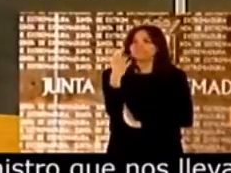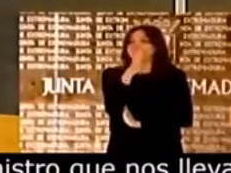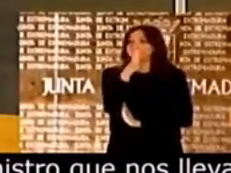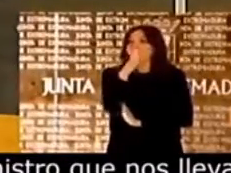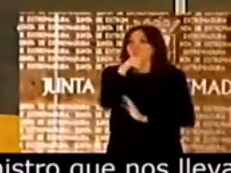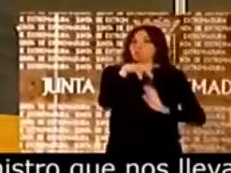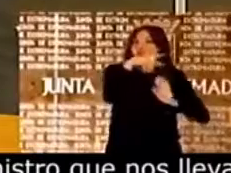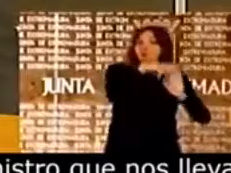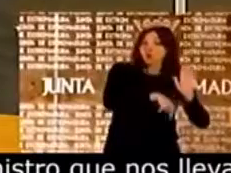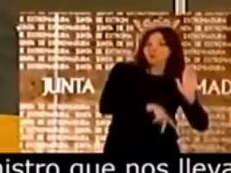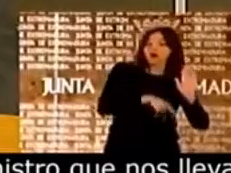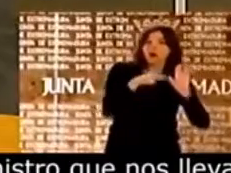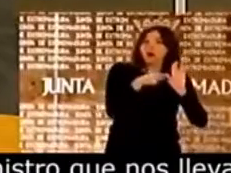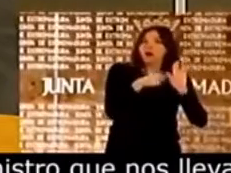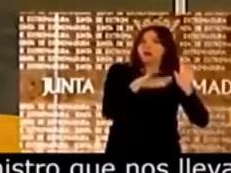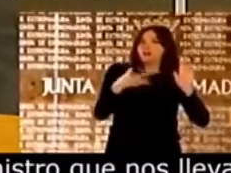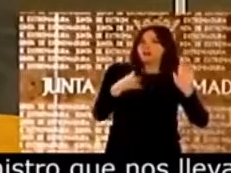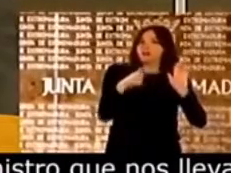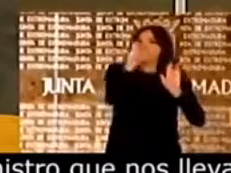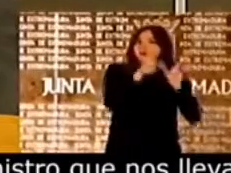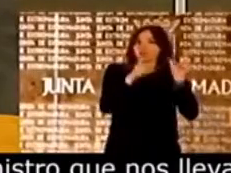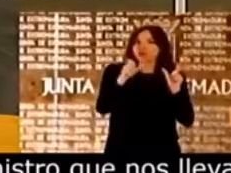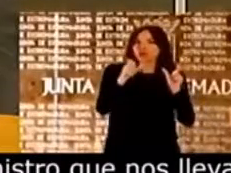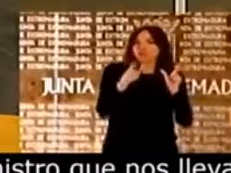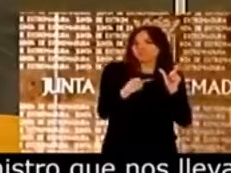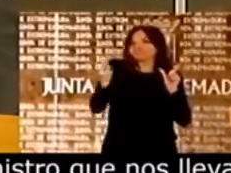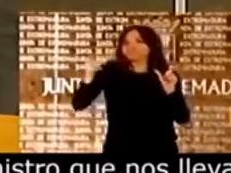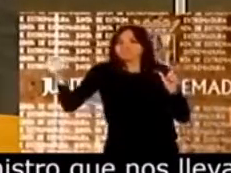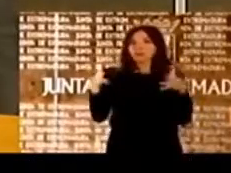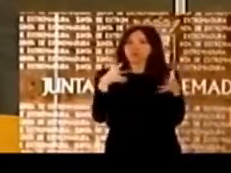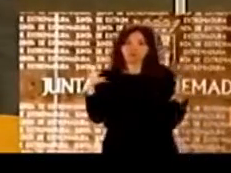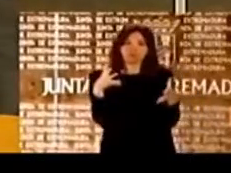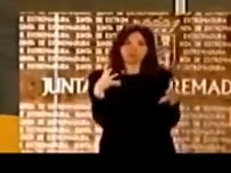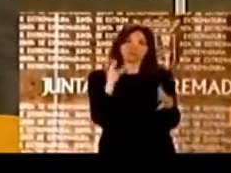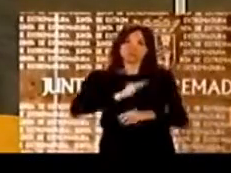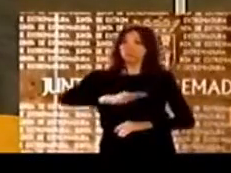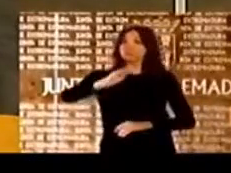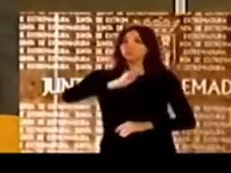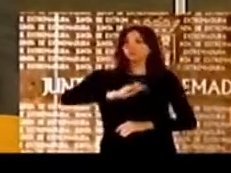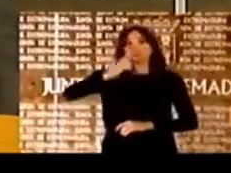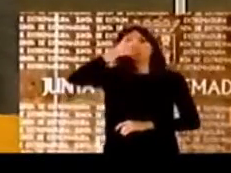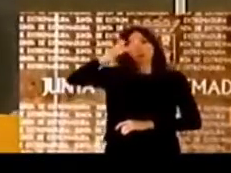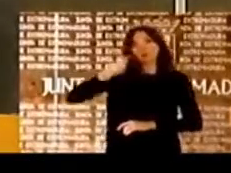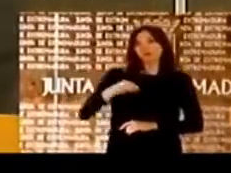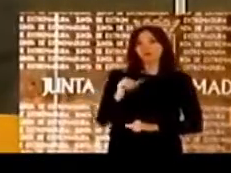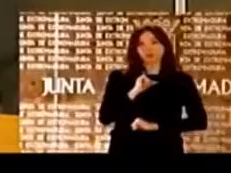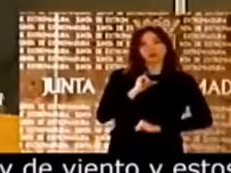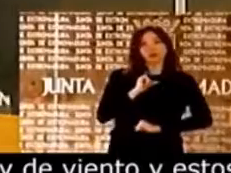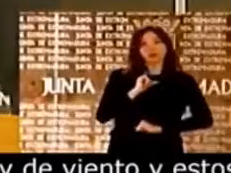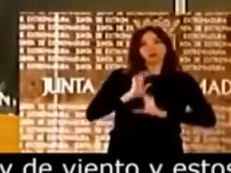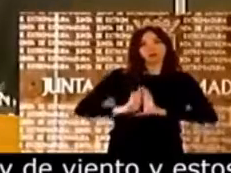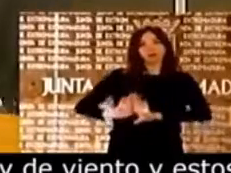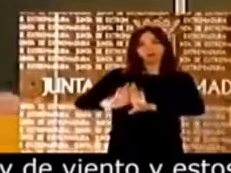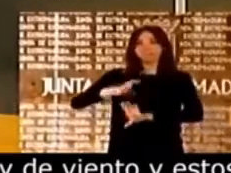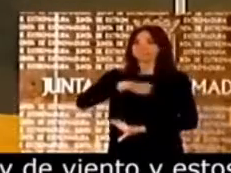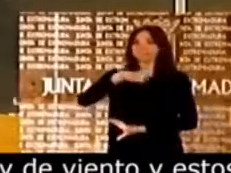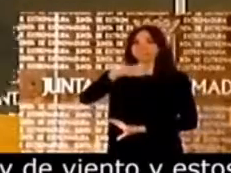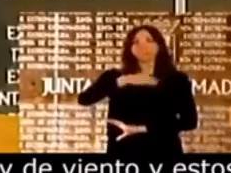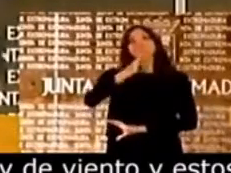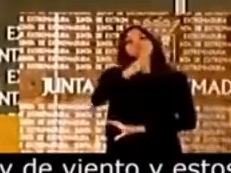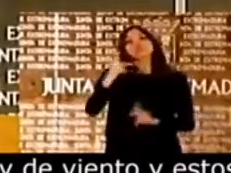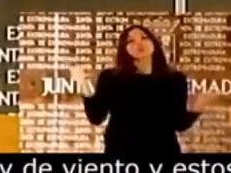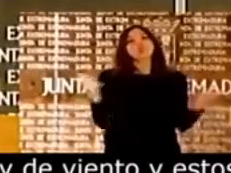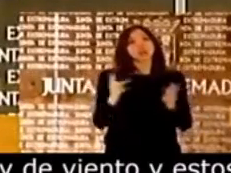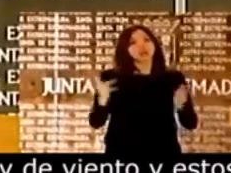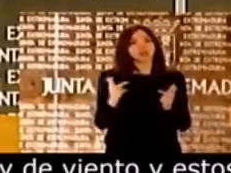de la lucha contra la despoblación donde hay que tomar medidas y medidas urgentes. Y estos pueblos no pueden esperar. Esa es la razón de la urgencia